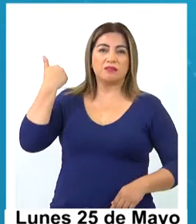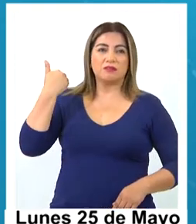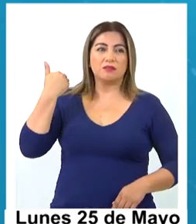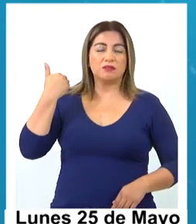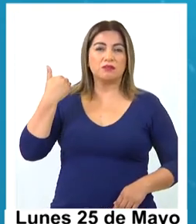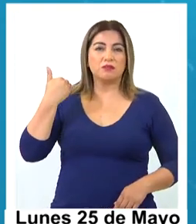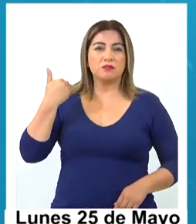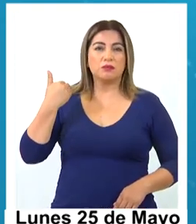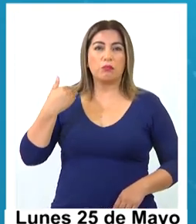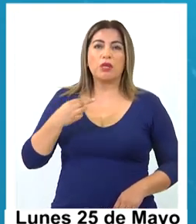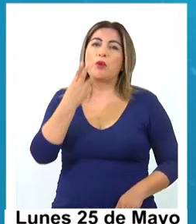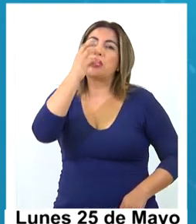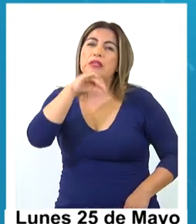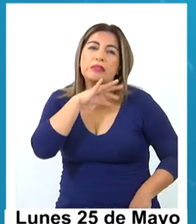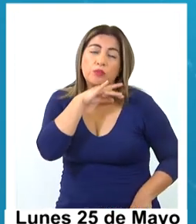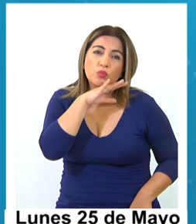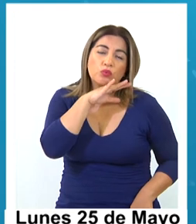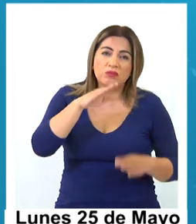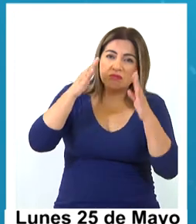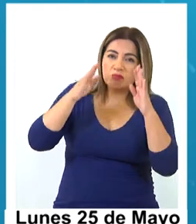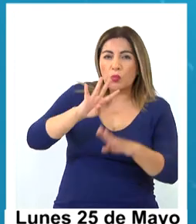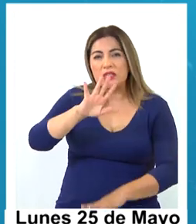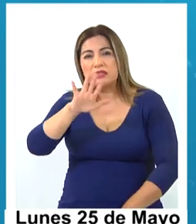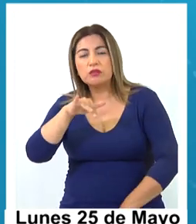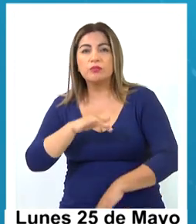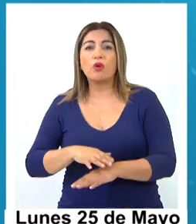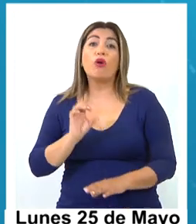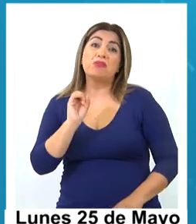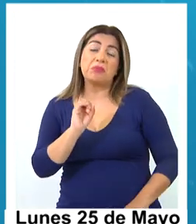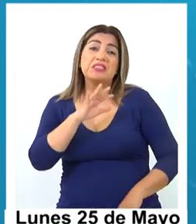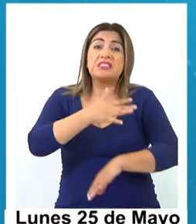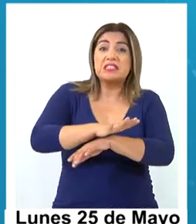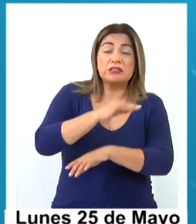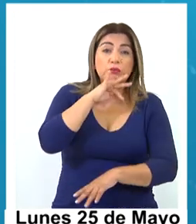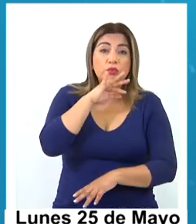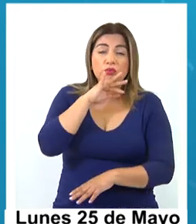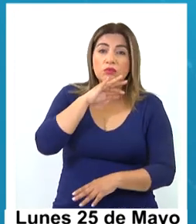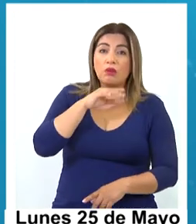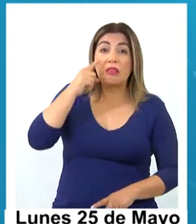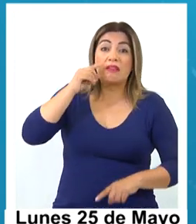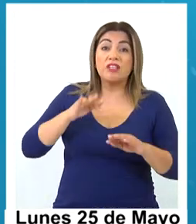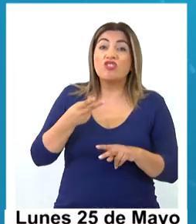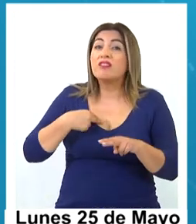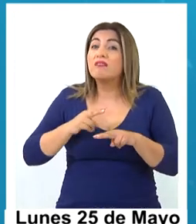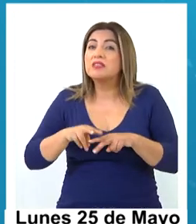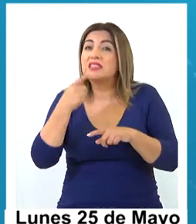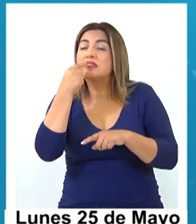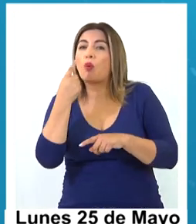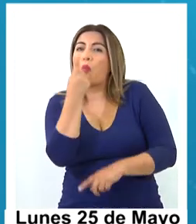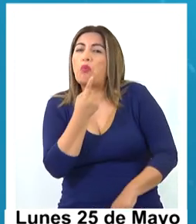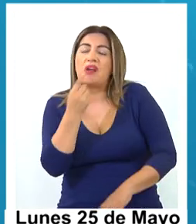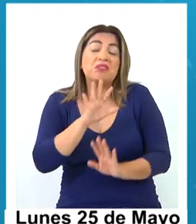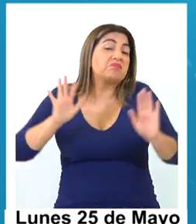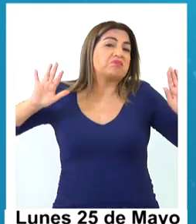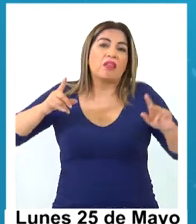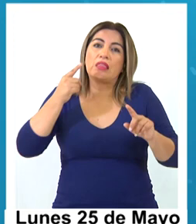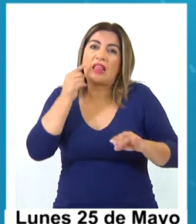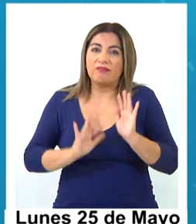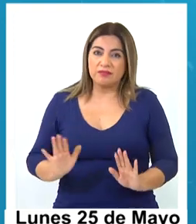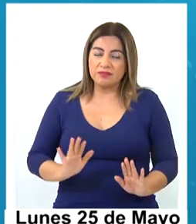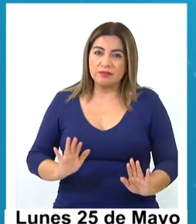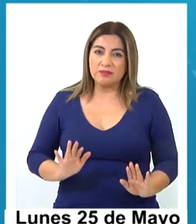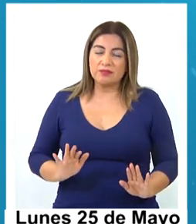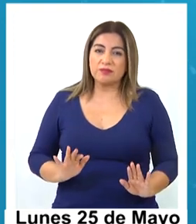veías un paciente cada media hora 45 minutos o 15 minutos dependiendo de qué es lo que ibas a hacer o una hora